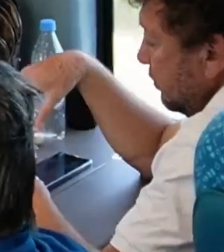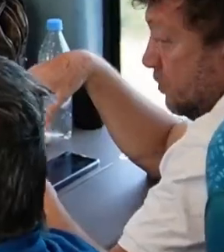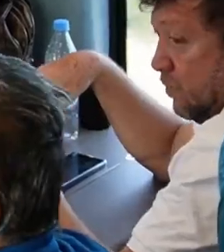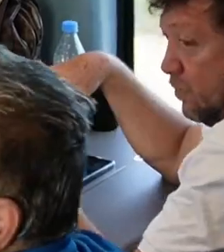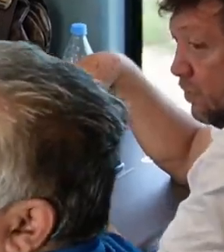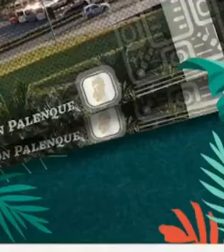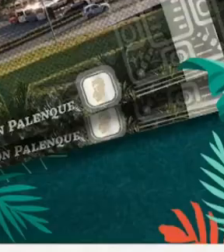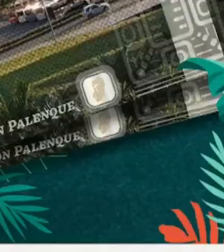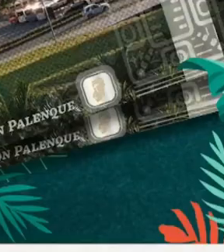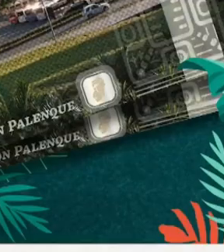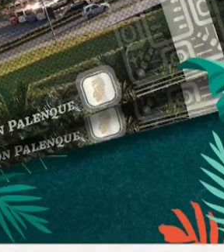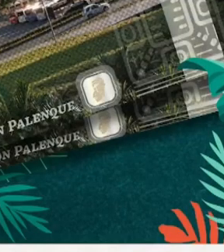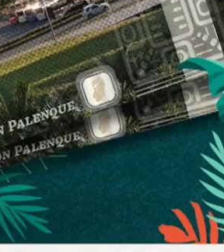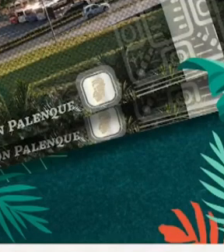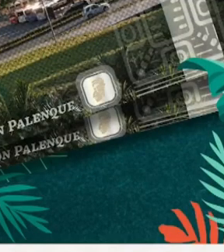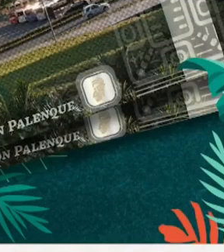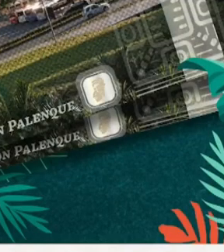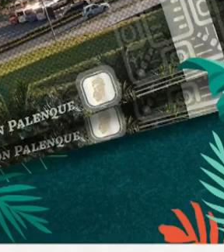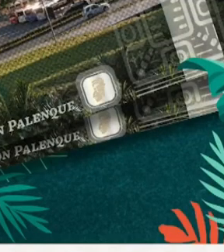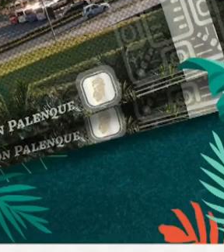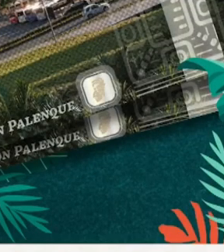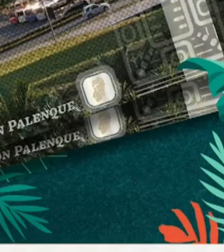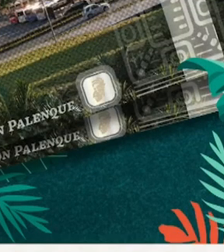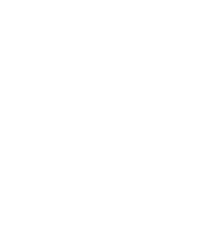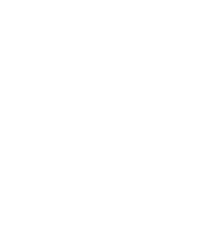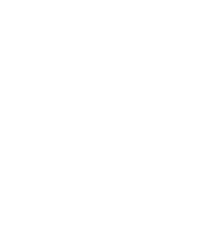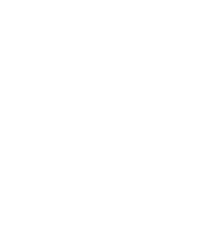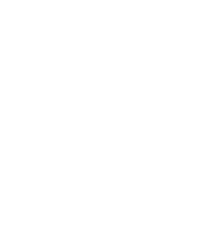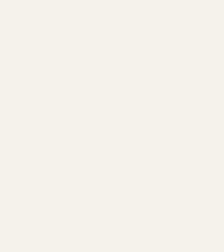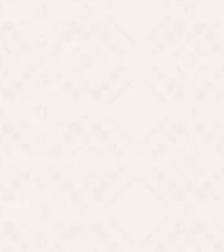a través de la página oficial